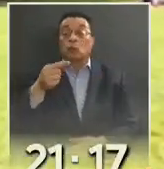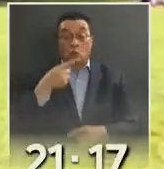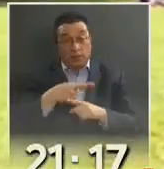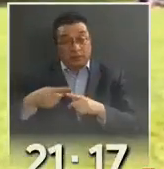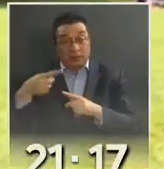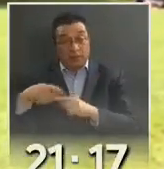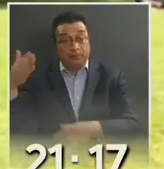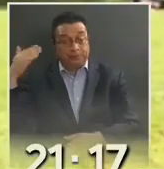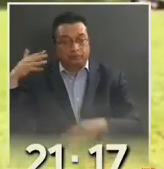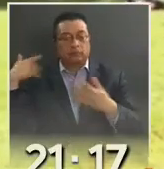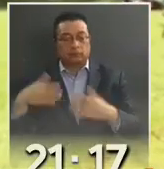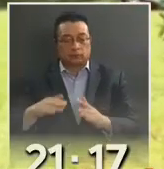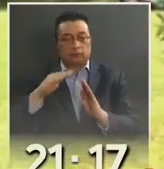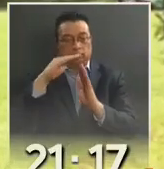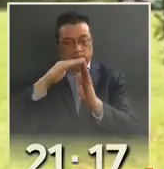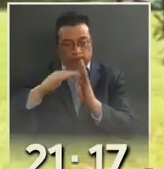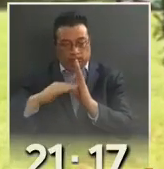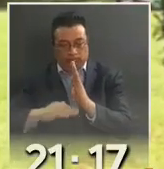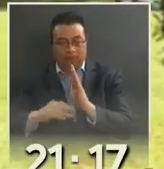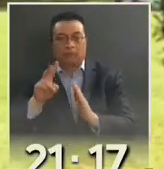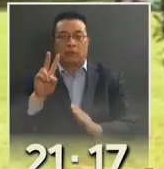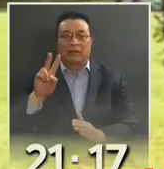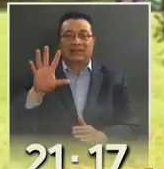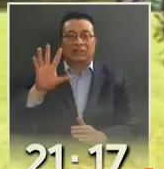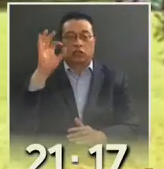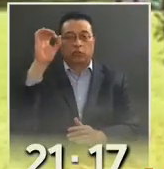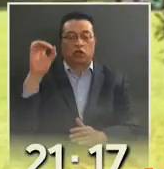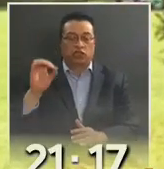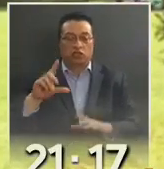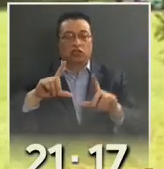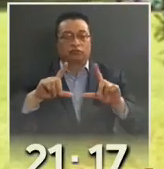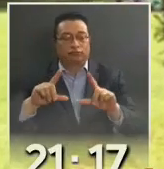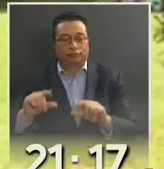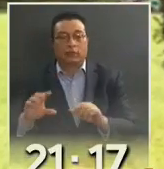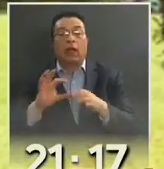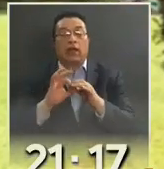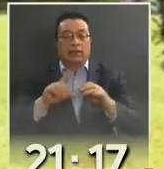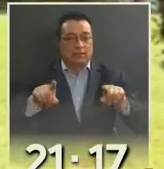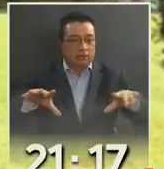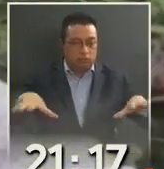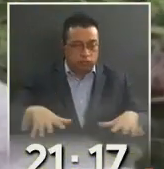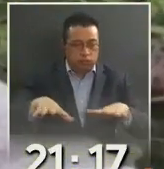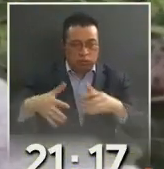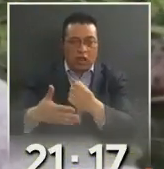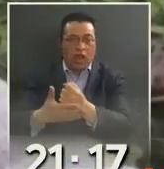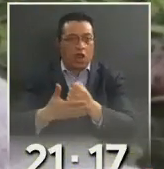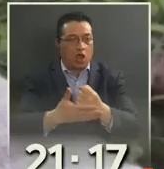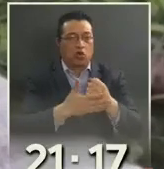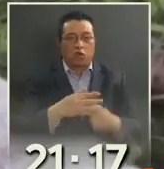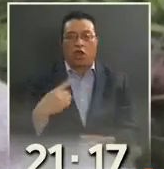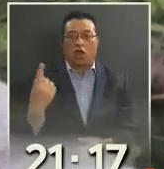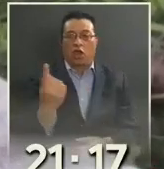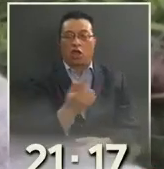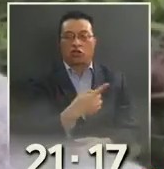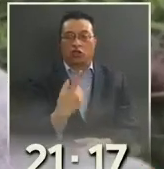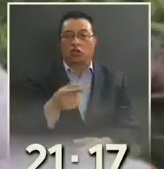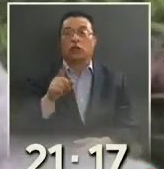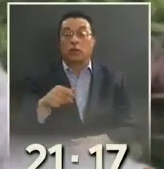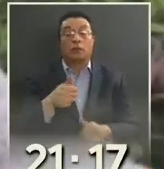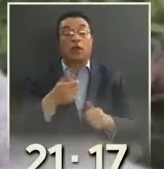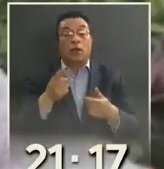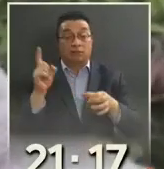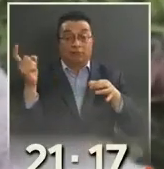podido disminuir un 25% el número de casos activos. Y esto gracias al esfuerzo y la colaboración de todos. Que las tasas de reservas sobrepasan